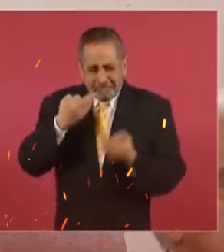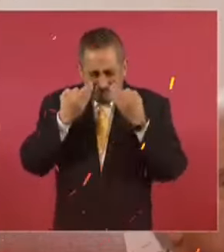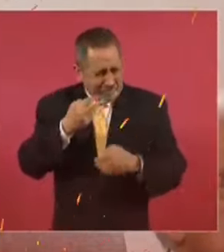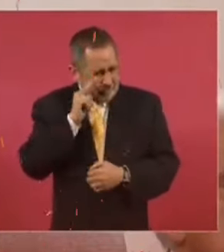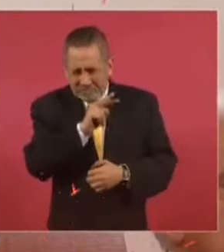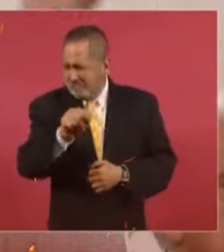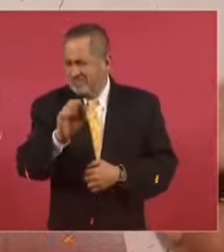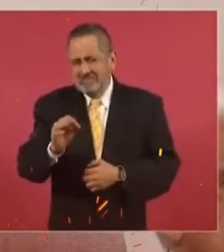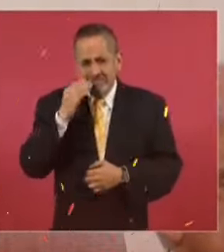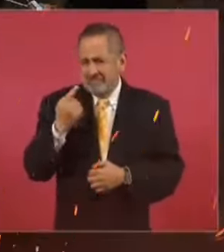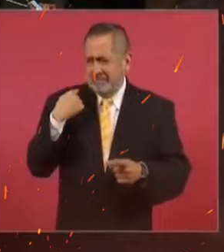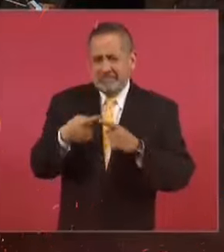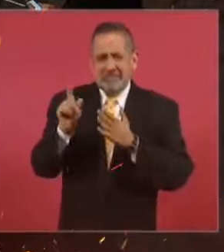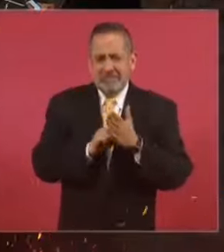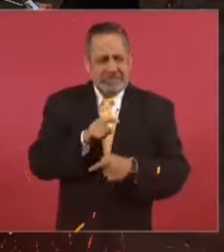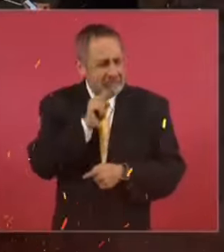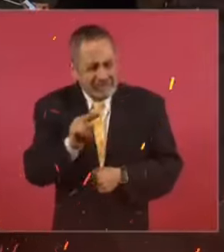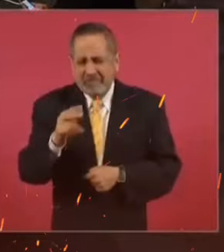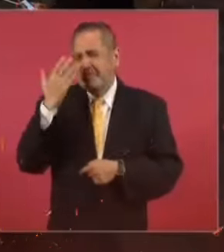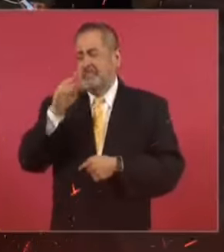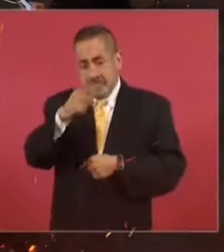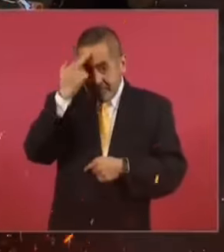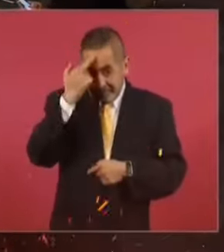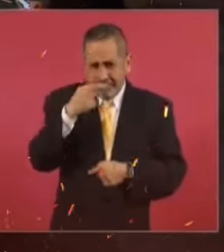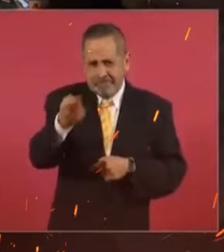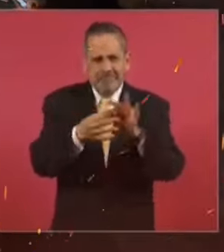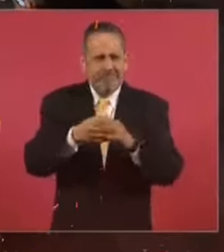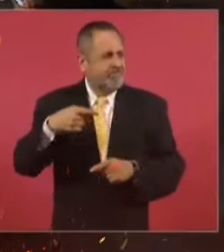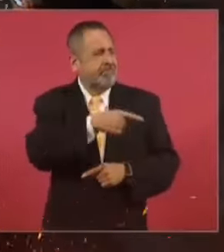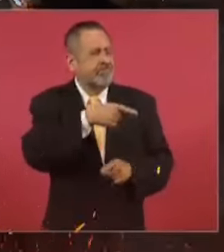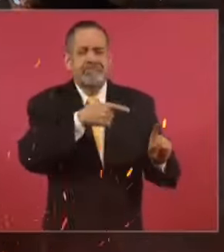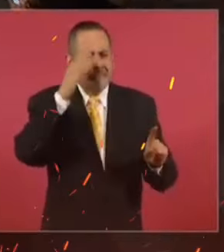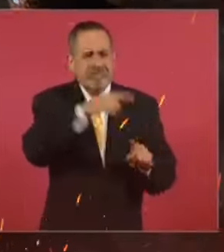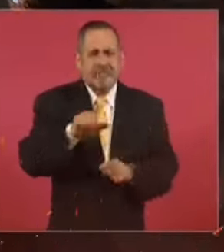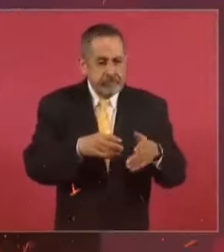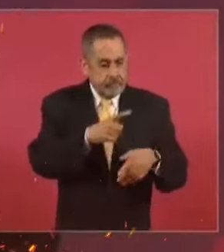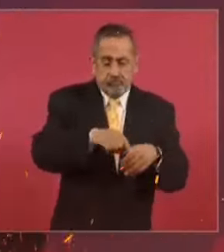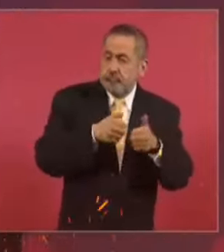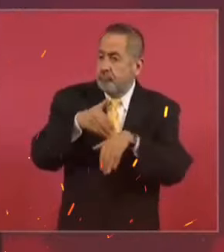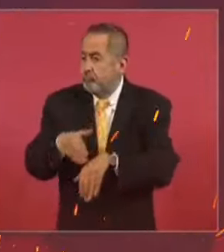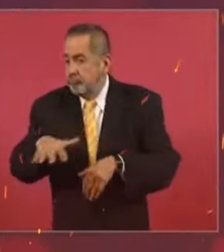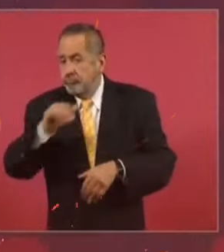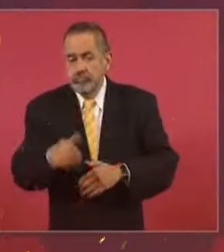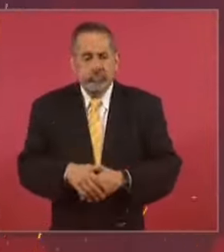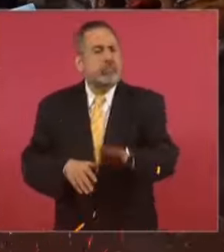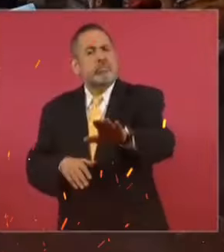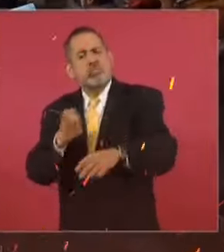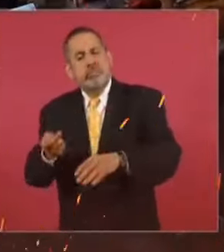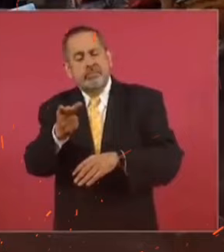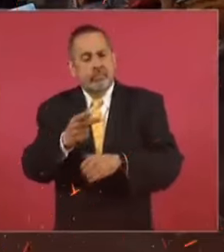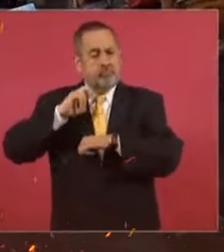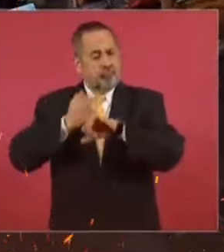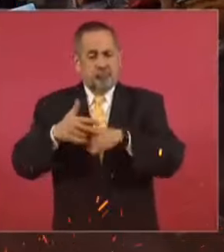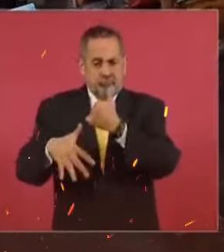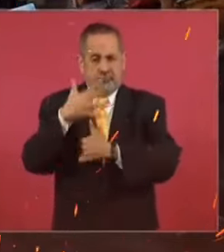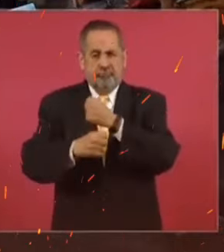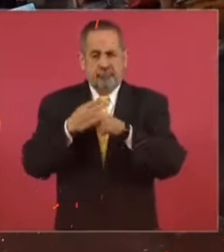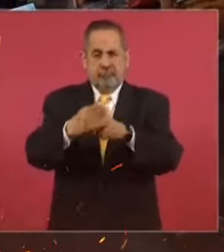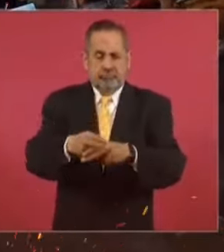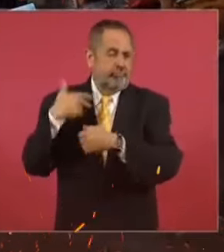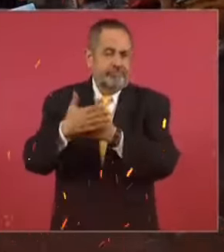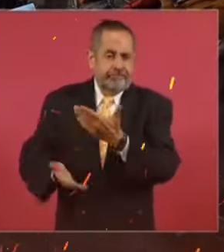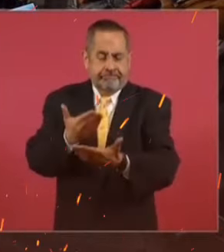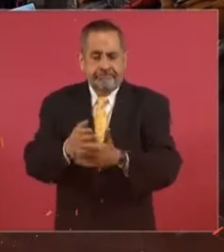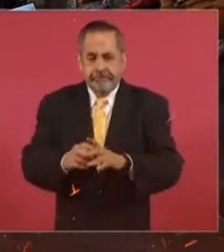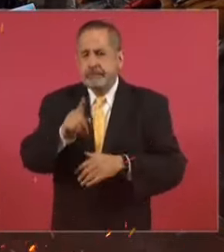ministros. Sí, en un mes ya hablé de lo que hizo el señor ministro Lainez. Por eso le pregunto si van a durar en su cargo 15 años igualmente en la próxima